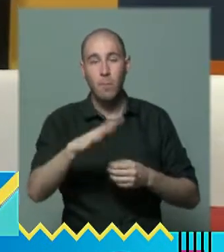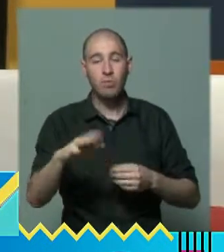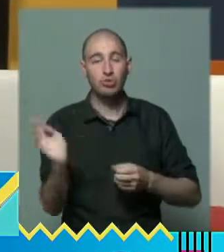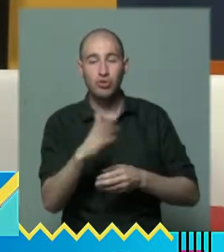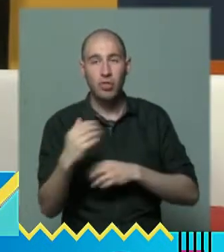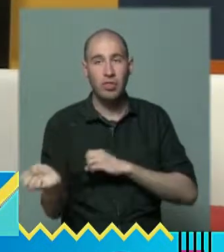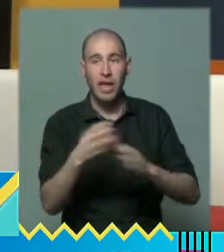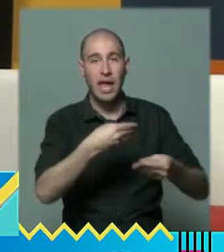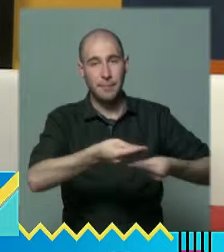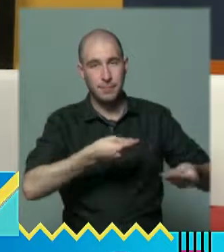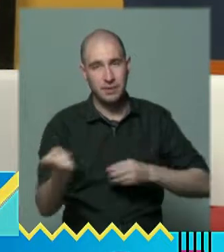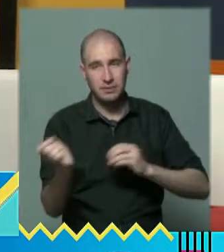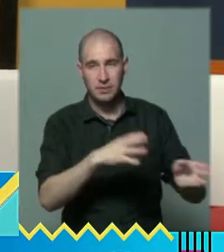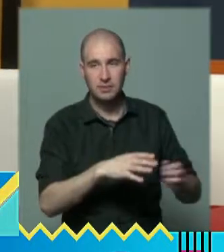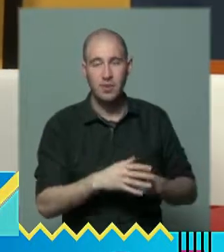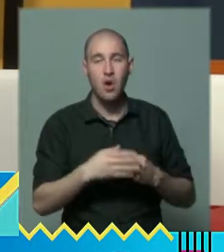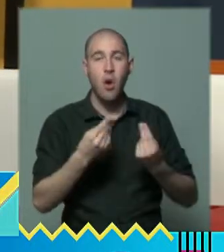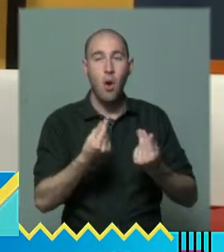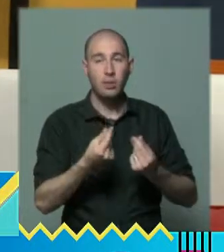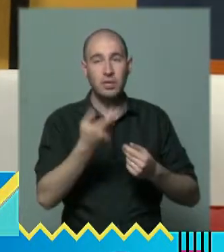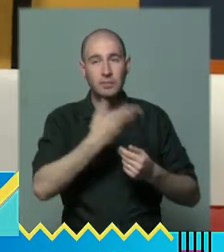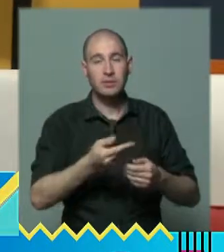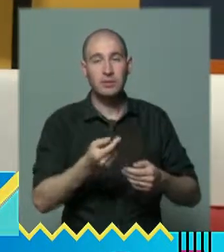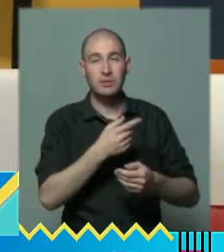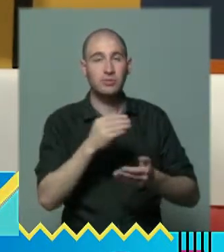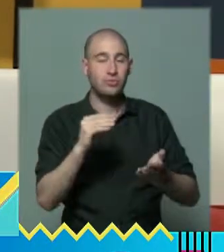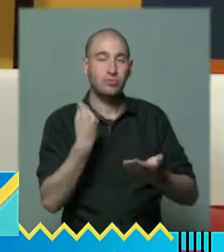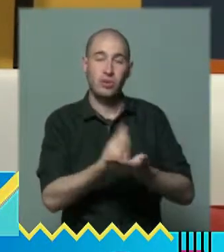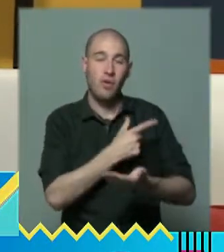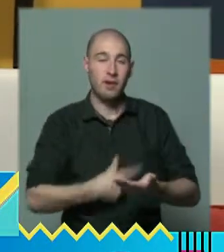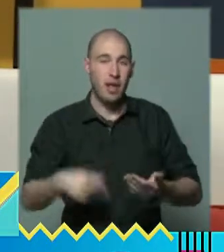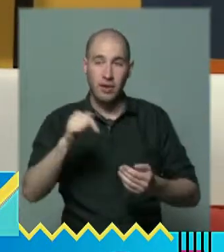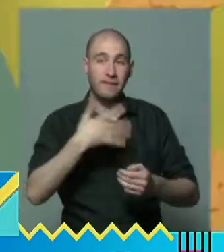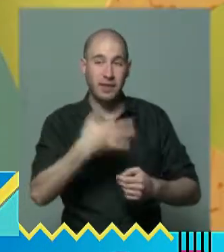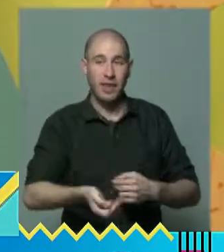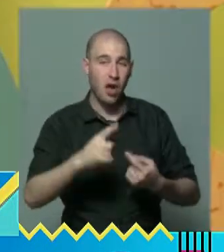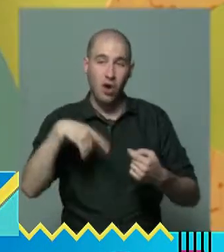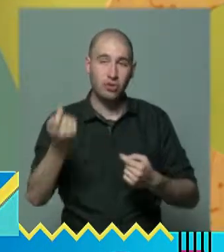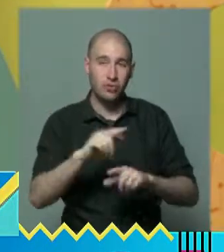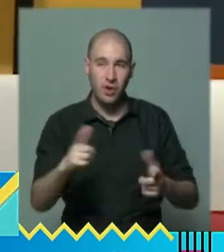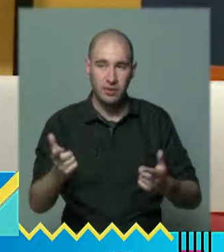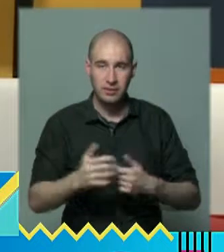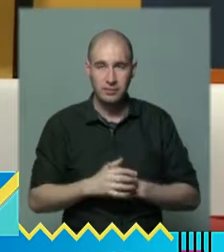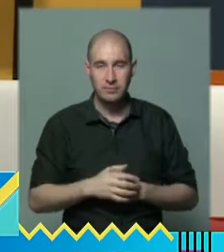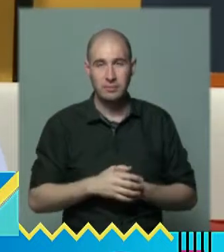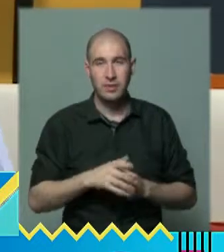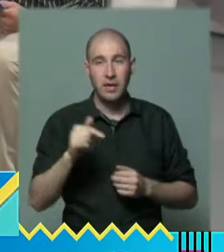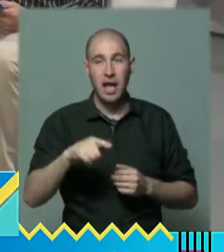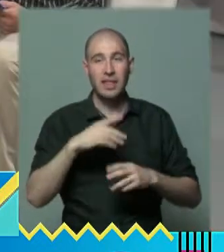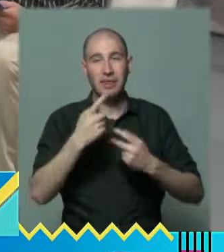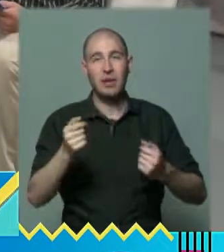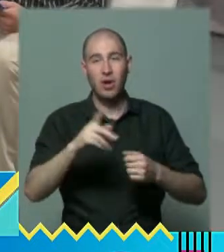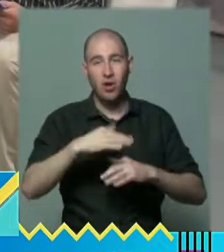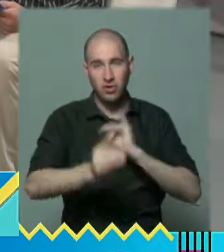pueblo hacia las empresas, utilizando a los funcionarios de turno. Esta es la realidad. No hay otra. Bueno, si vamos a hablar de la